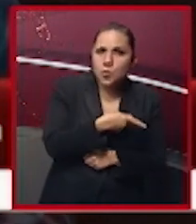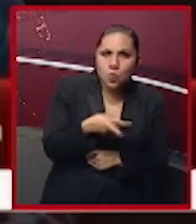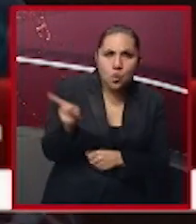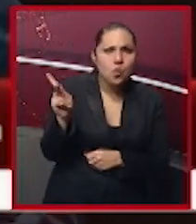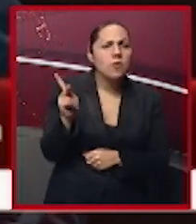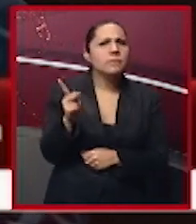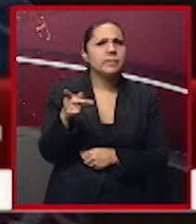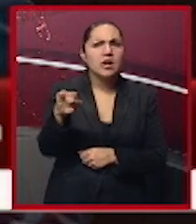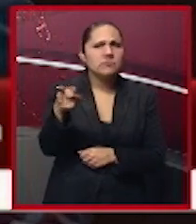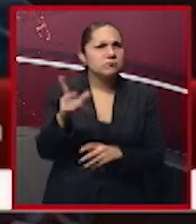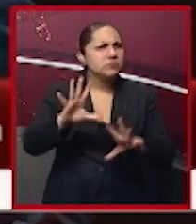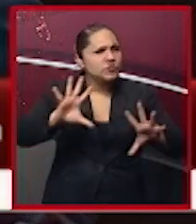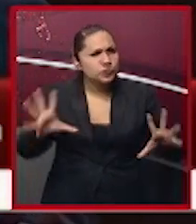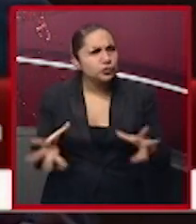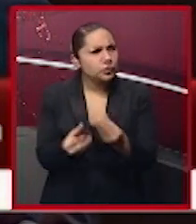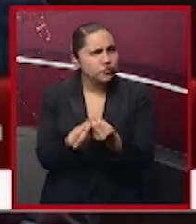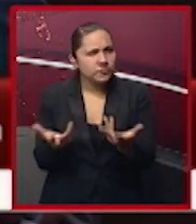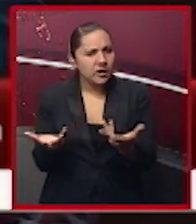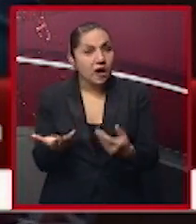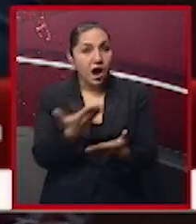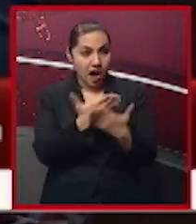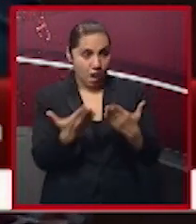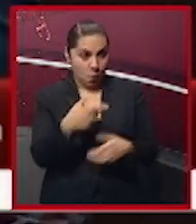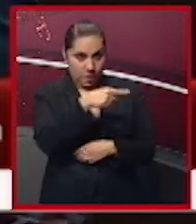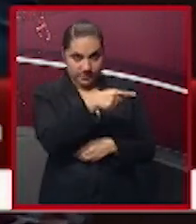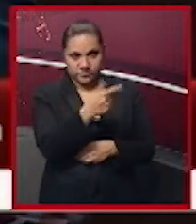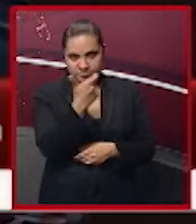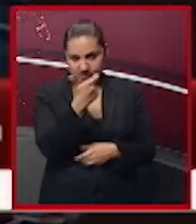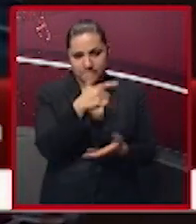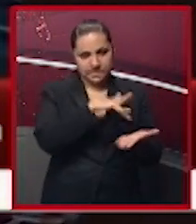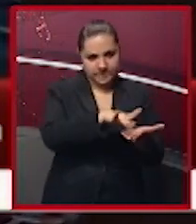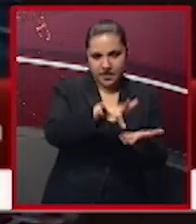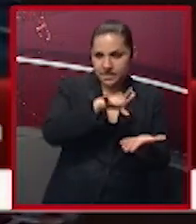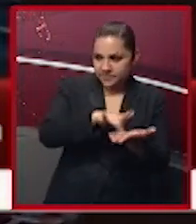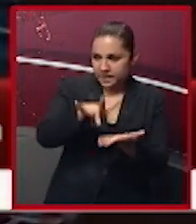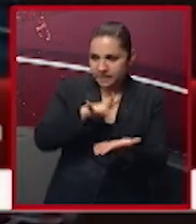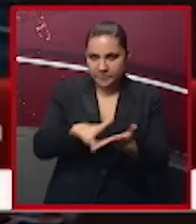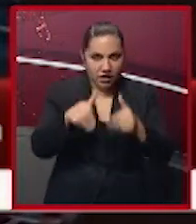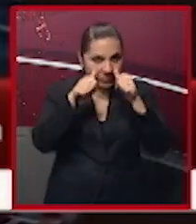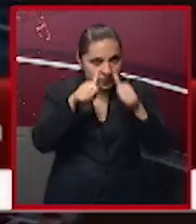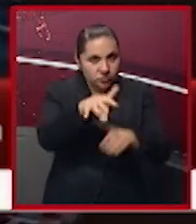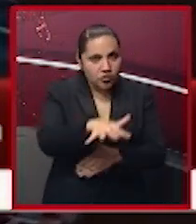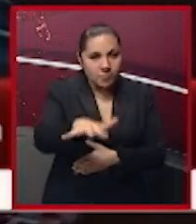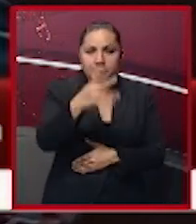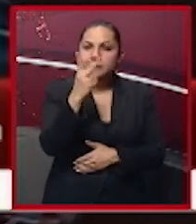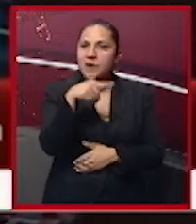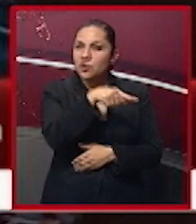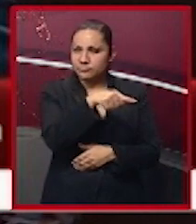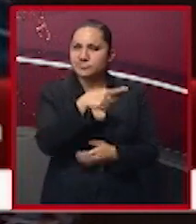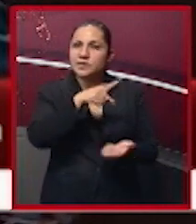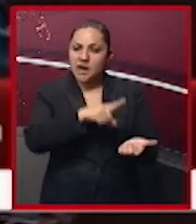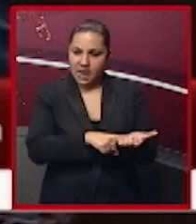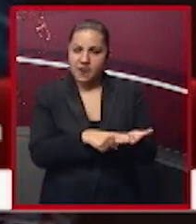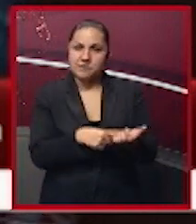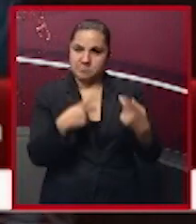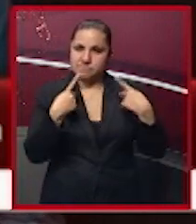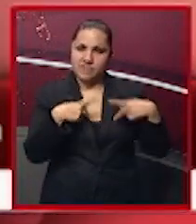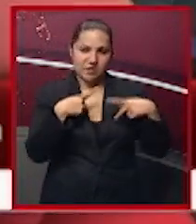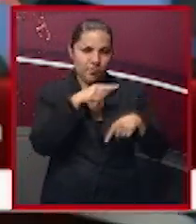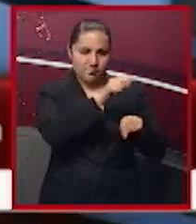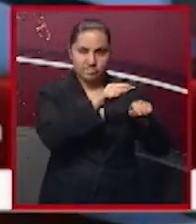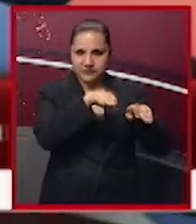parte importante de los apoyos en el manejo irregular de los funcionarios